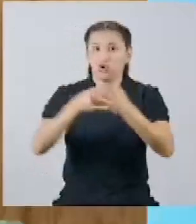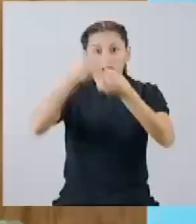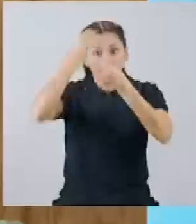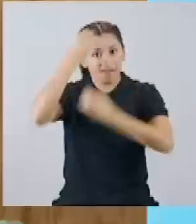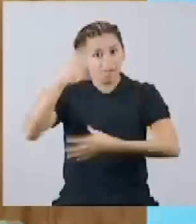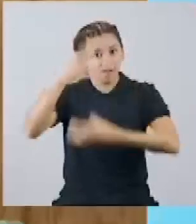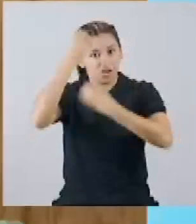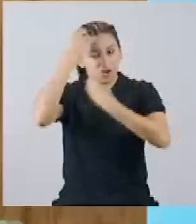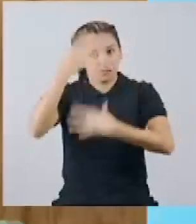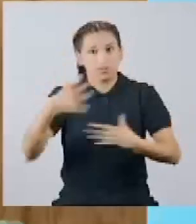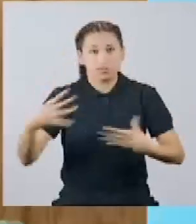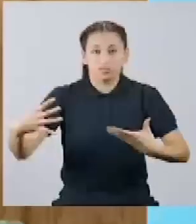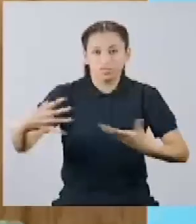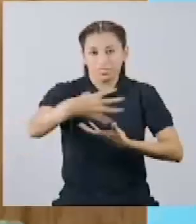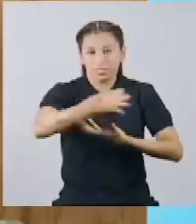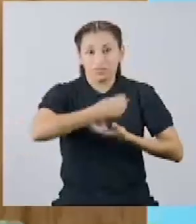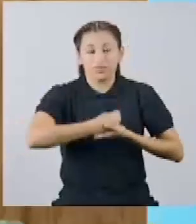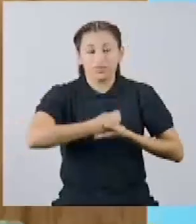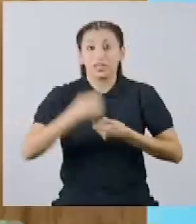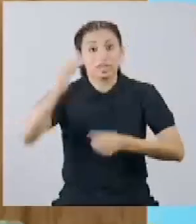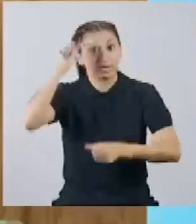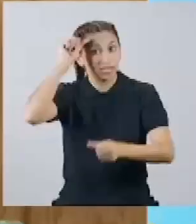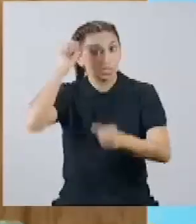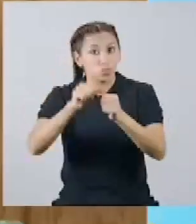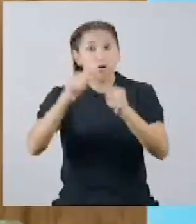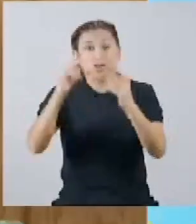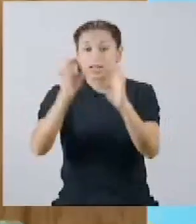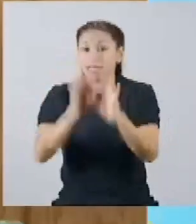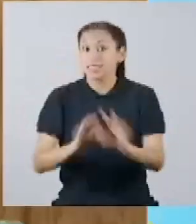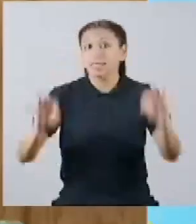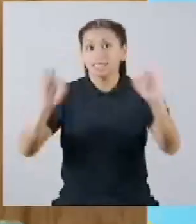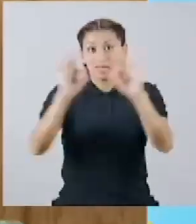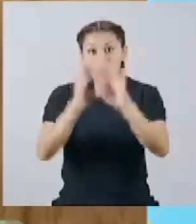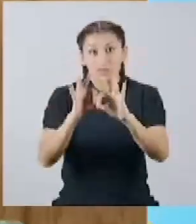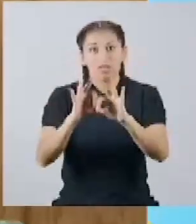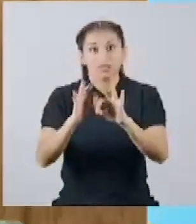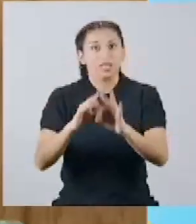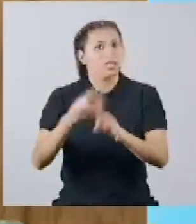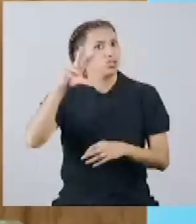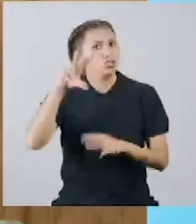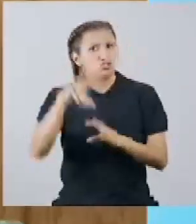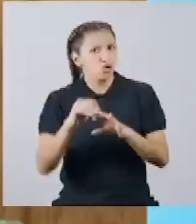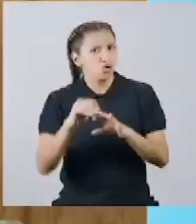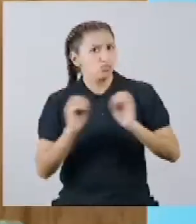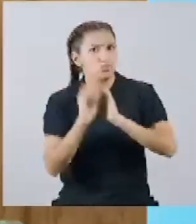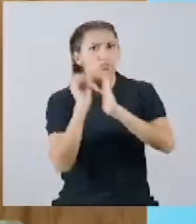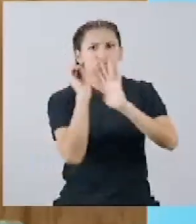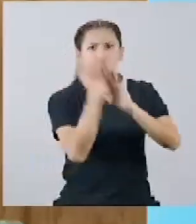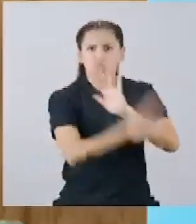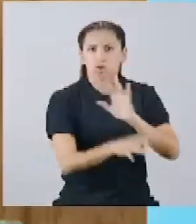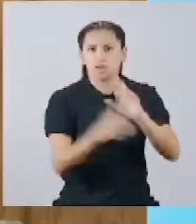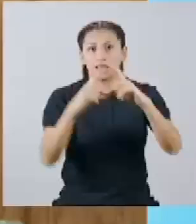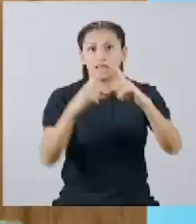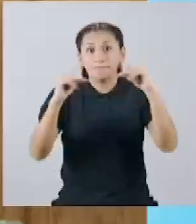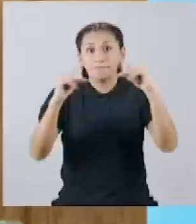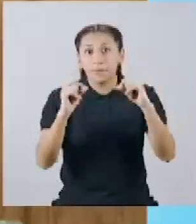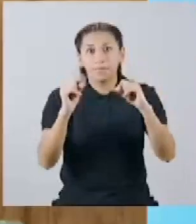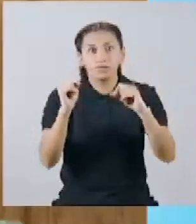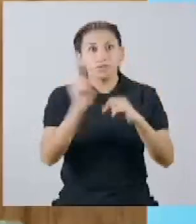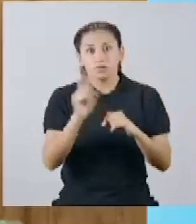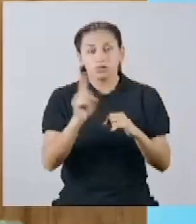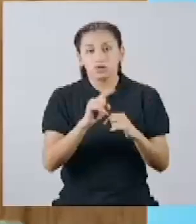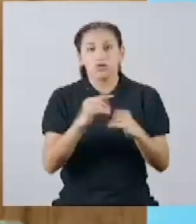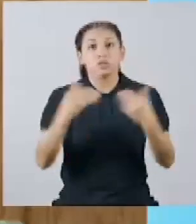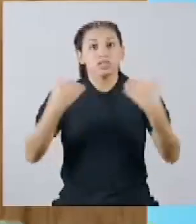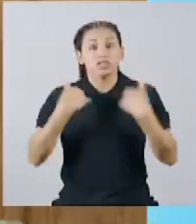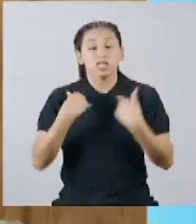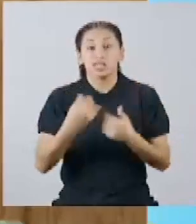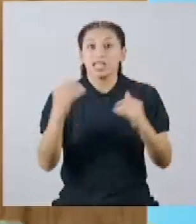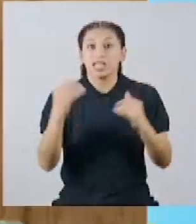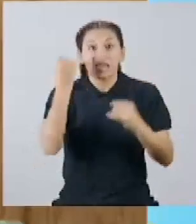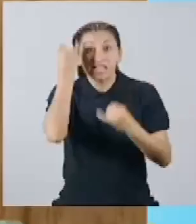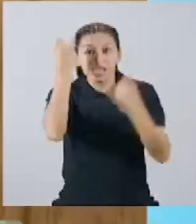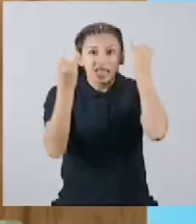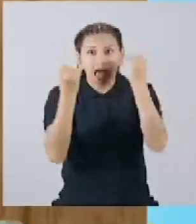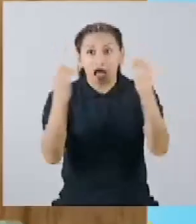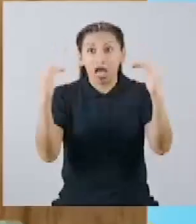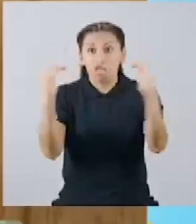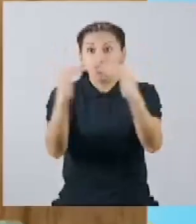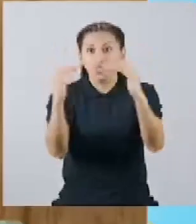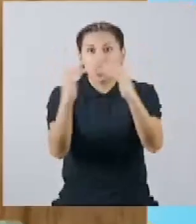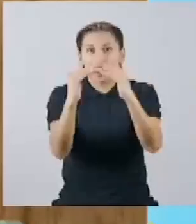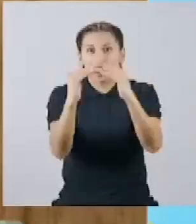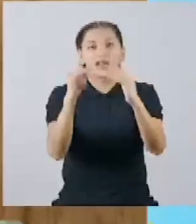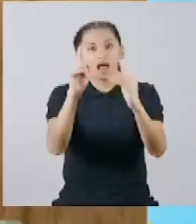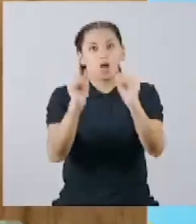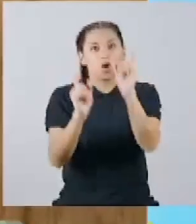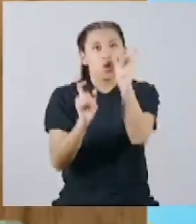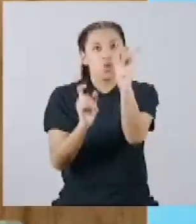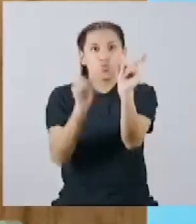recogida. Recuerda que es muy importante no desechar ningún post-it. Si hay dos ideas que son iguales, coloca